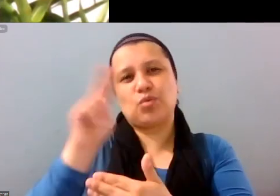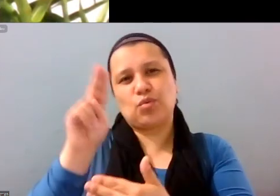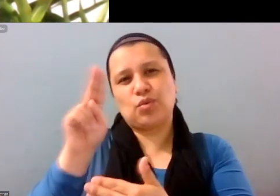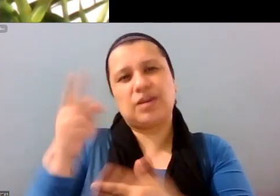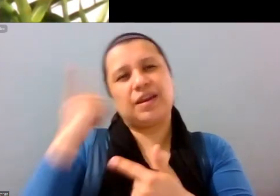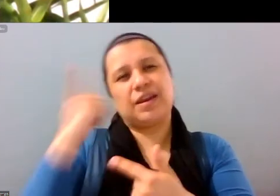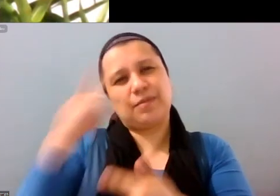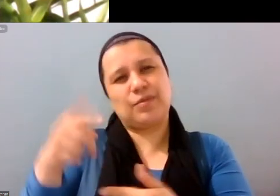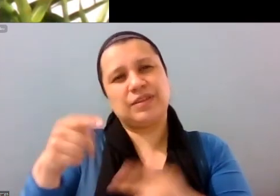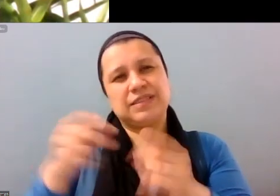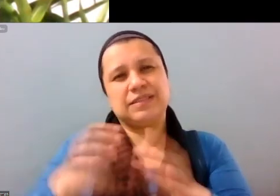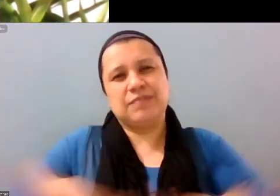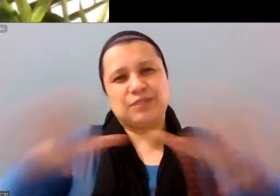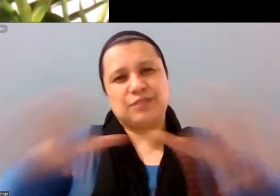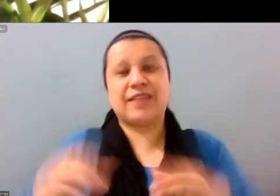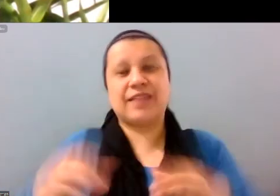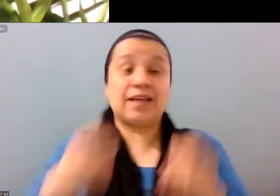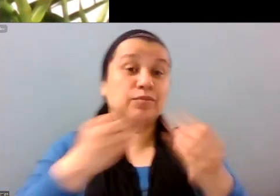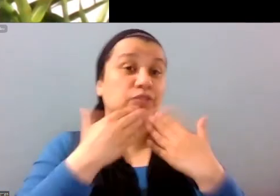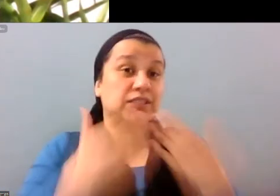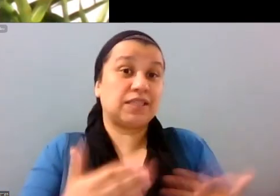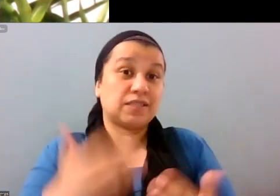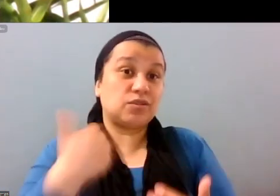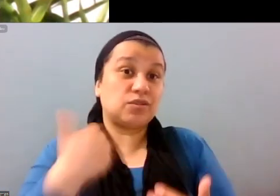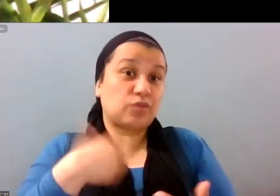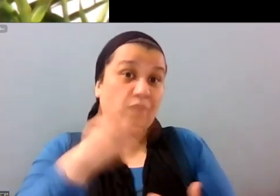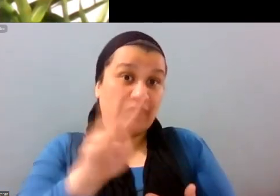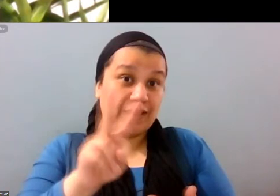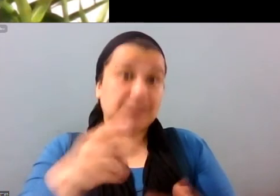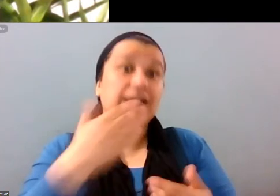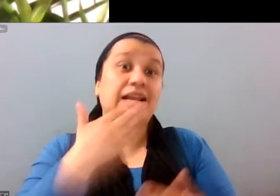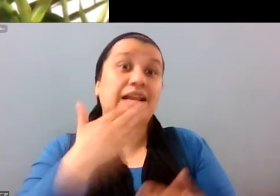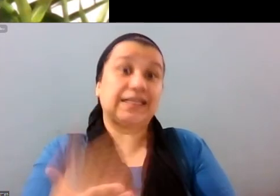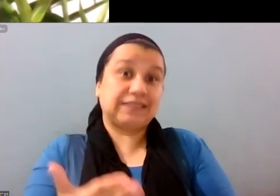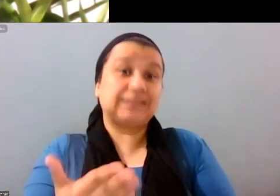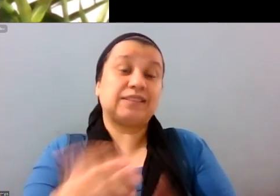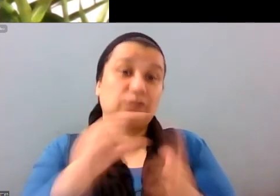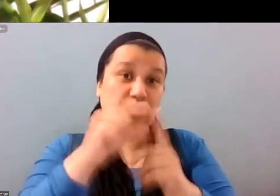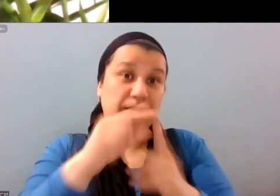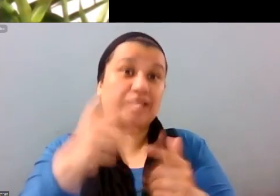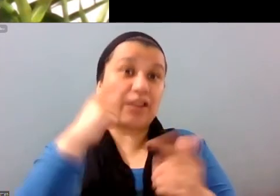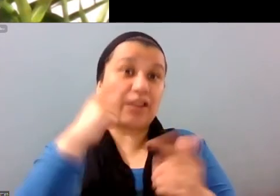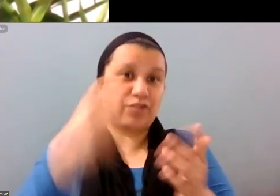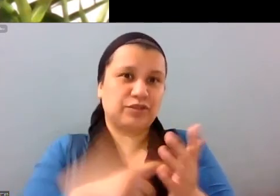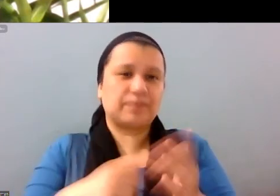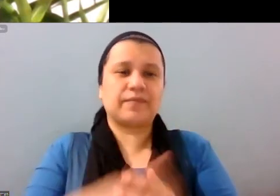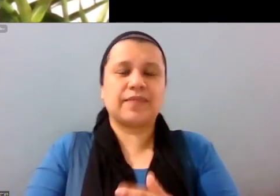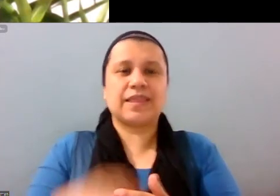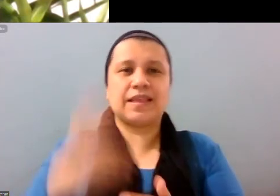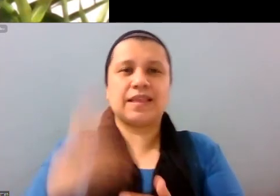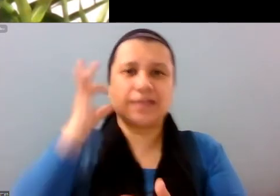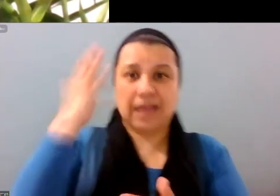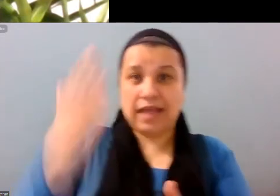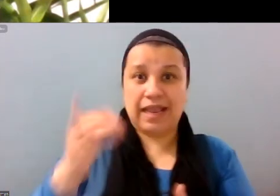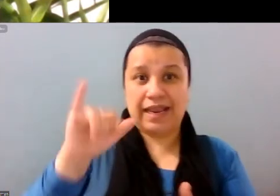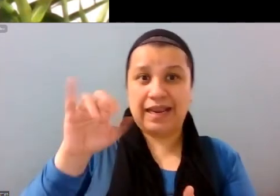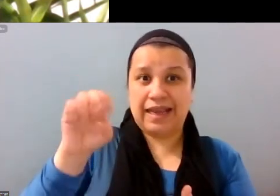valioso espacio muchas gracias don Vinicio se le agradece sus palabras y el reconocimiento doña Iliana adelante